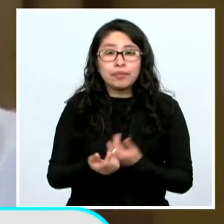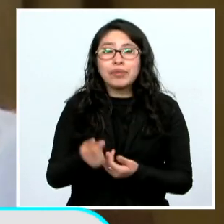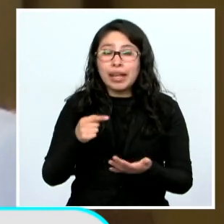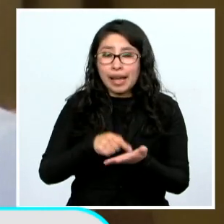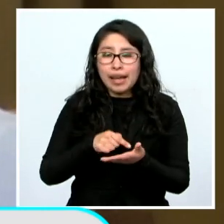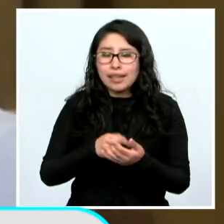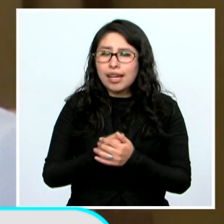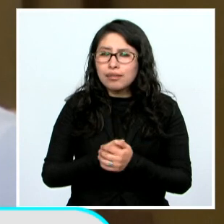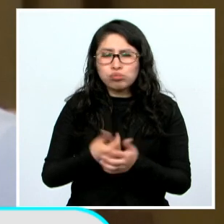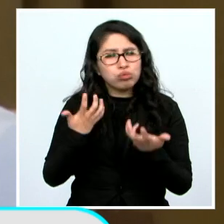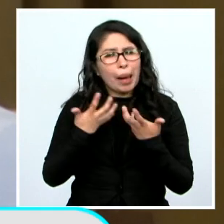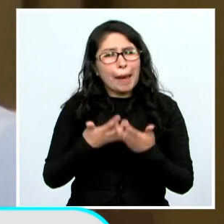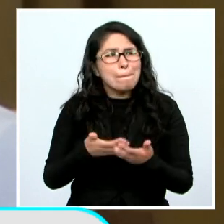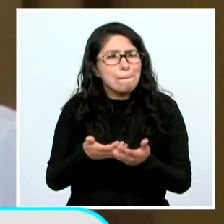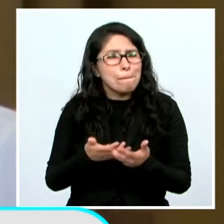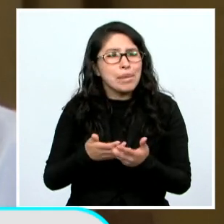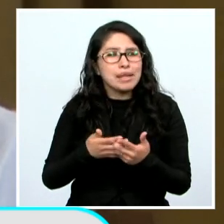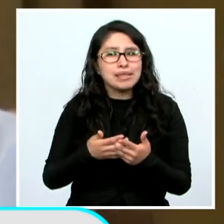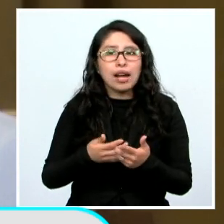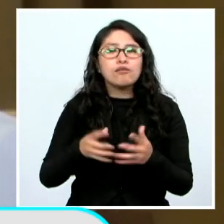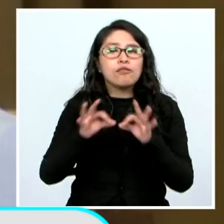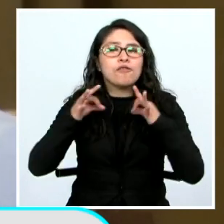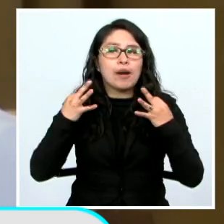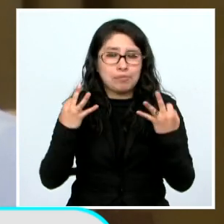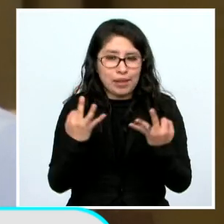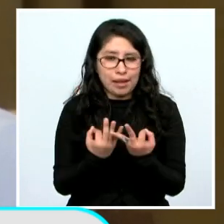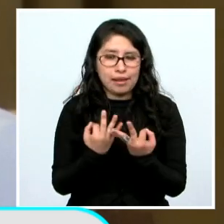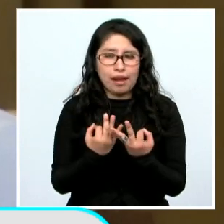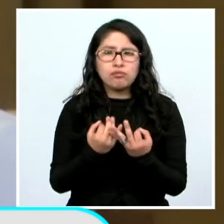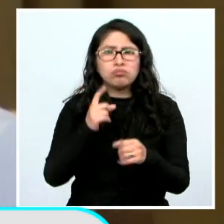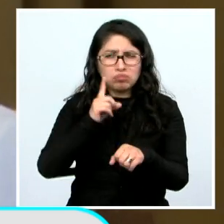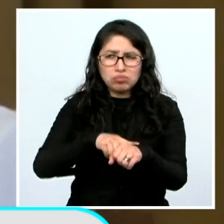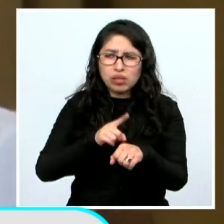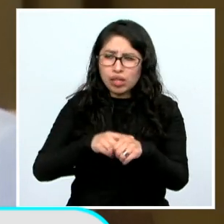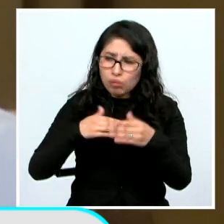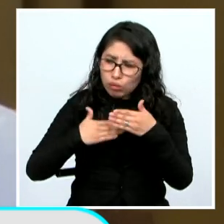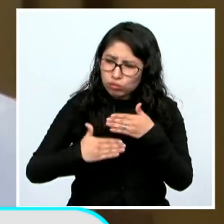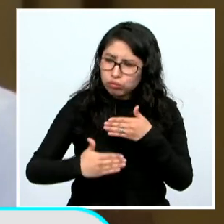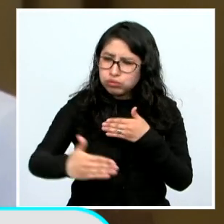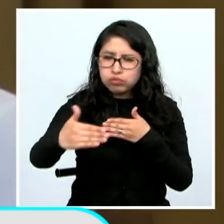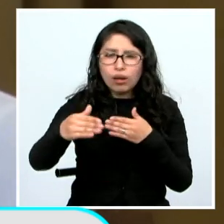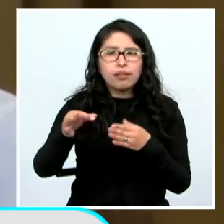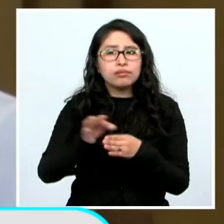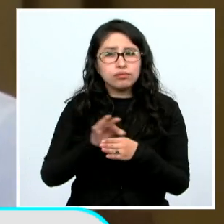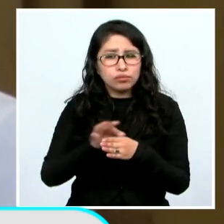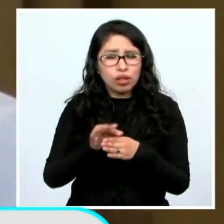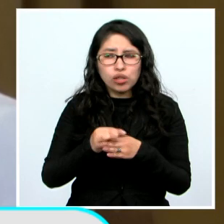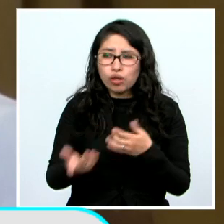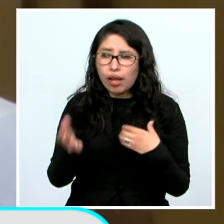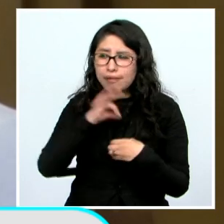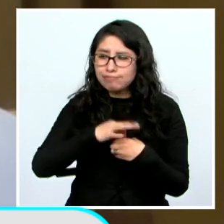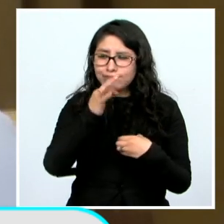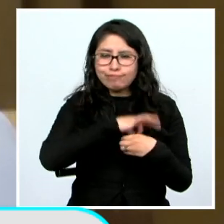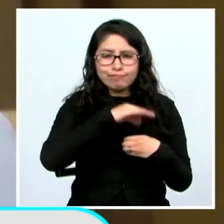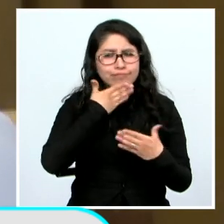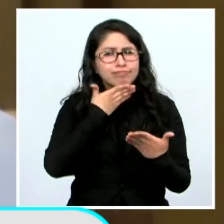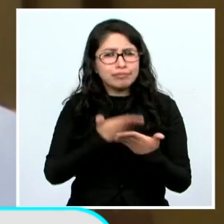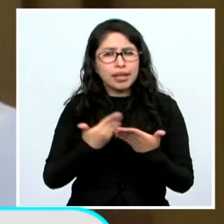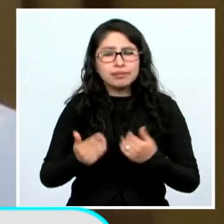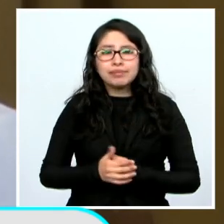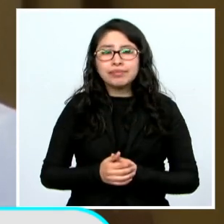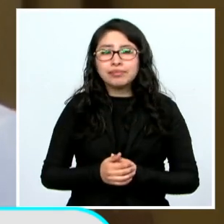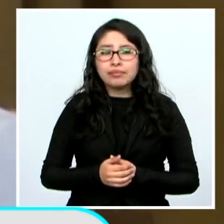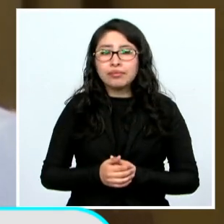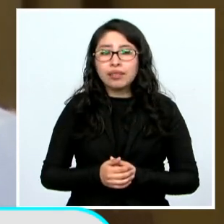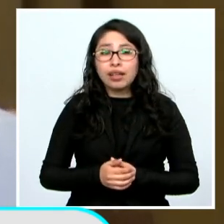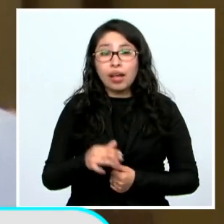emprendimiento familiar que lo llevamos adelante y durante un buen tiempo para ayudarnos con las necesidades de la casa, ¿no? Por eso es